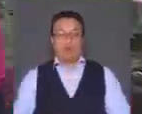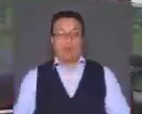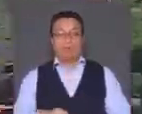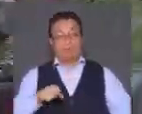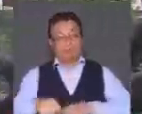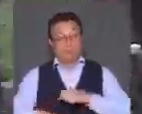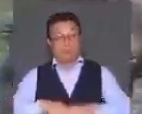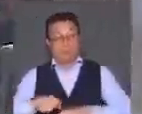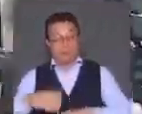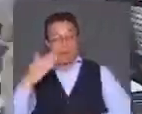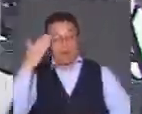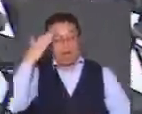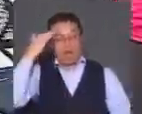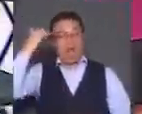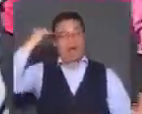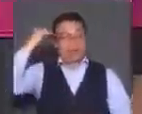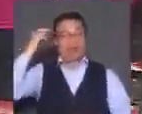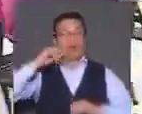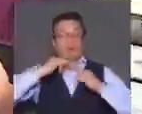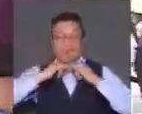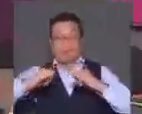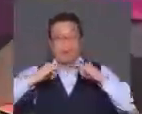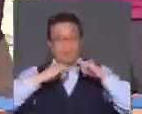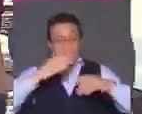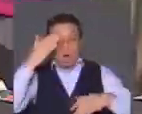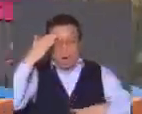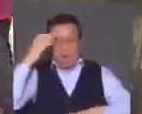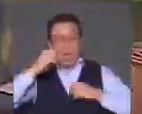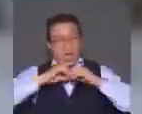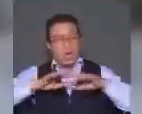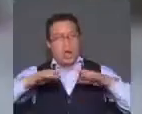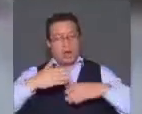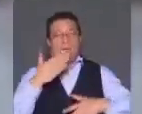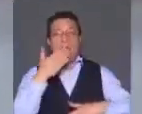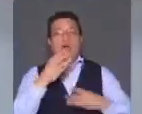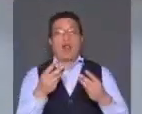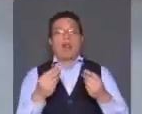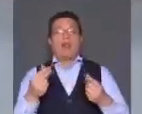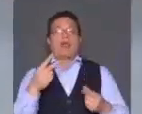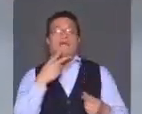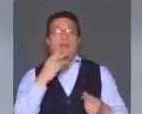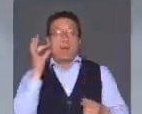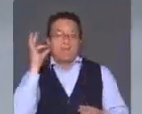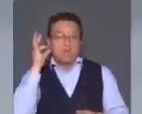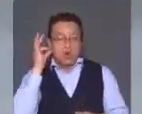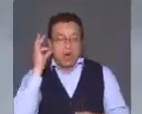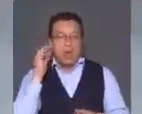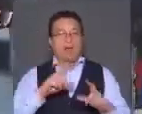la conciencia que busca informar y concientizar para mejorar la calidad de vida de mujeres y reducir así